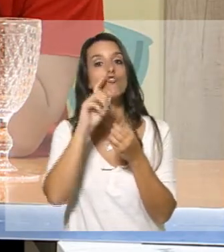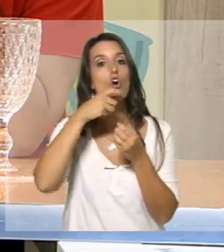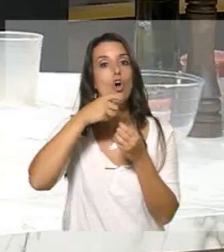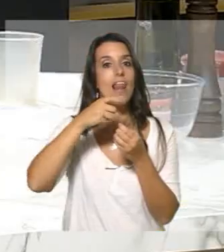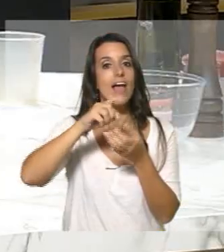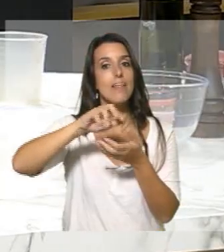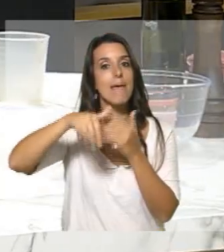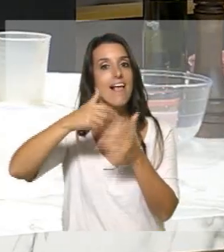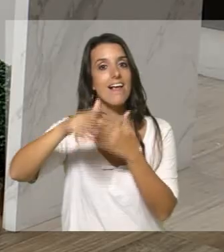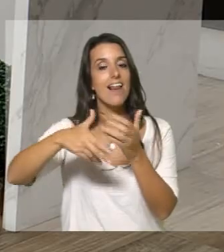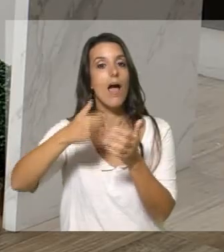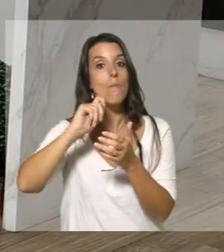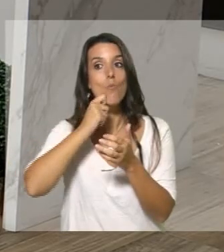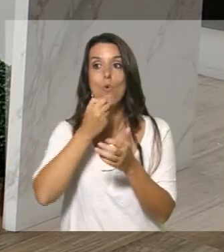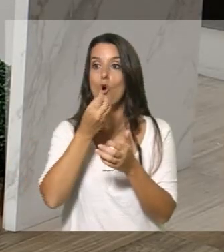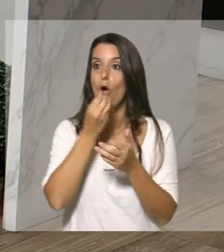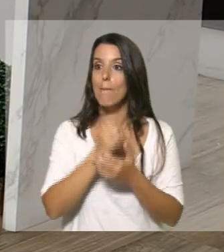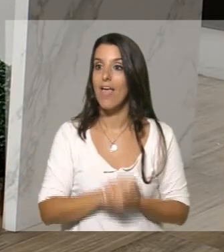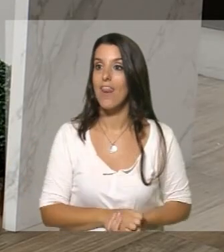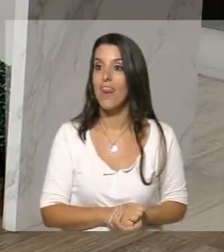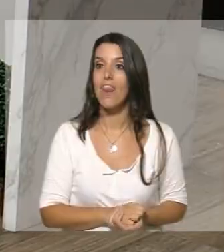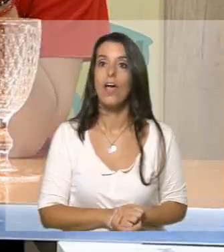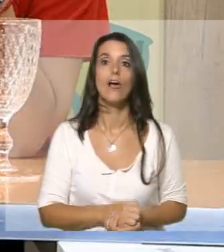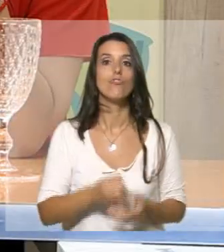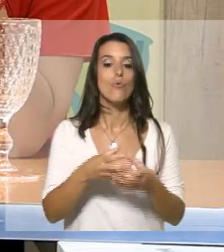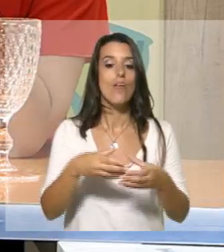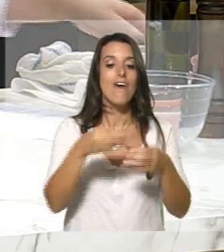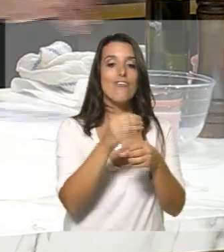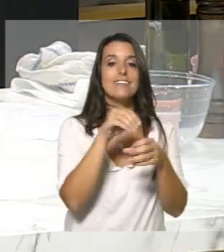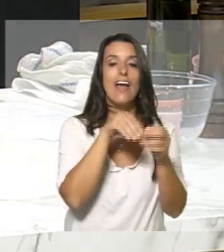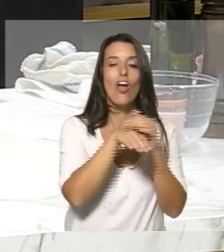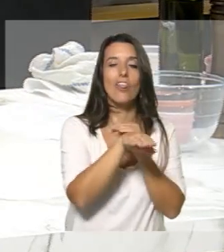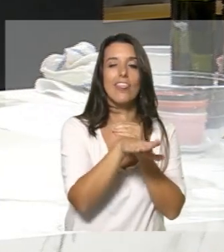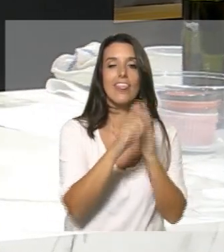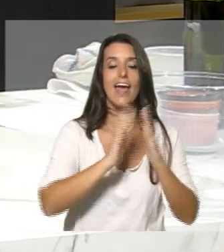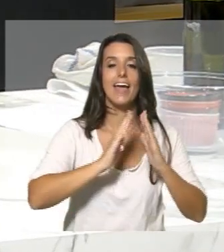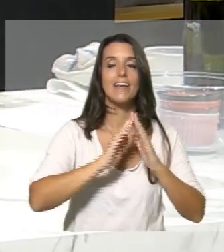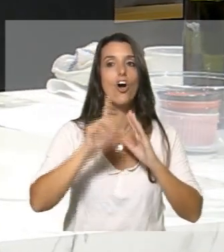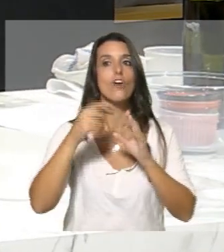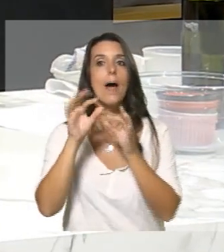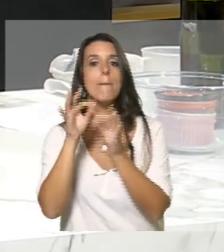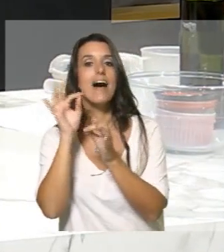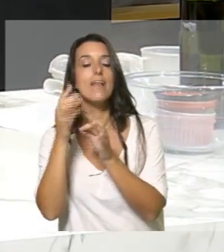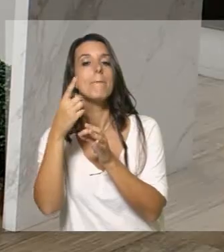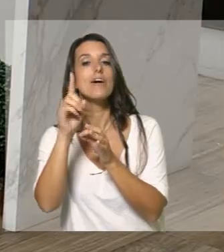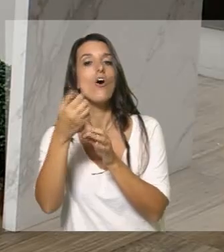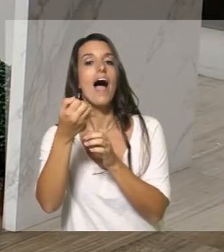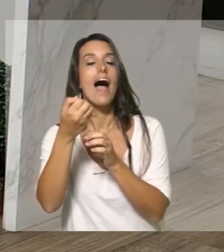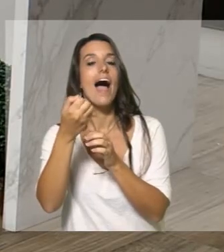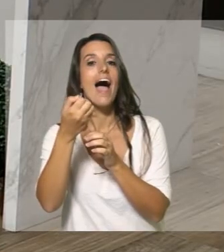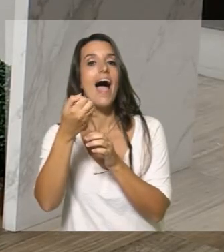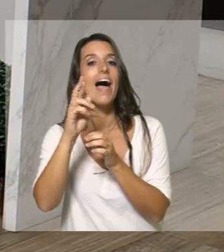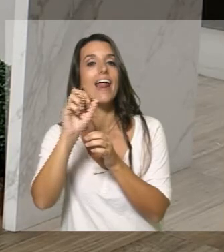chocolate, claro. Era más comible. Era más comible. Tengo una bolsita escondida en casa. Y lo otro rico es las pasas de arándano con chocolate. Ah,